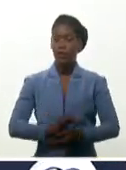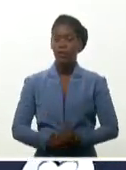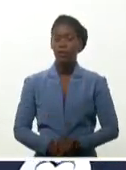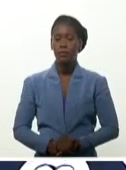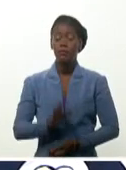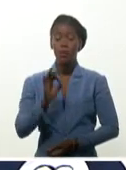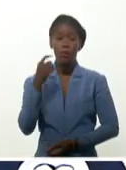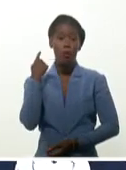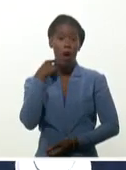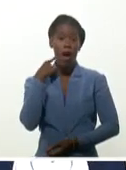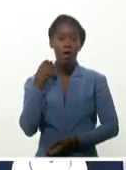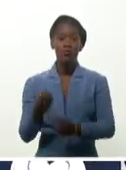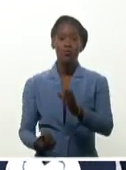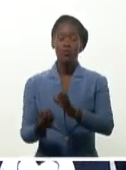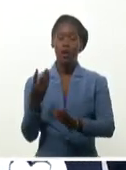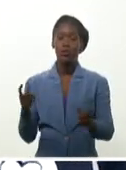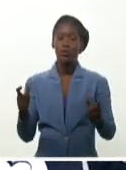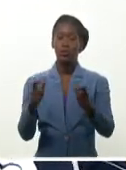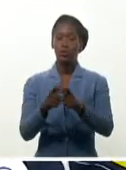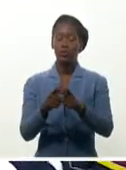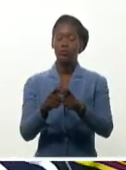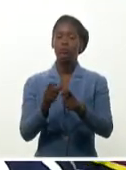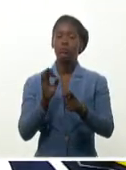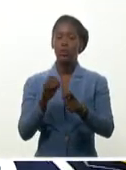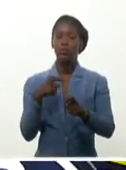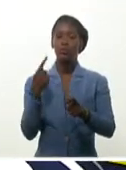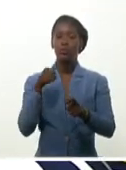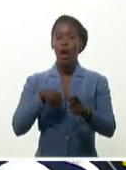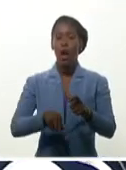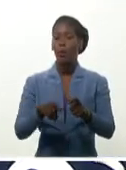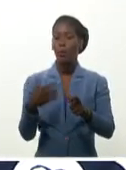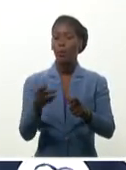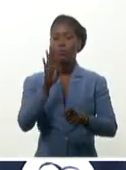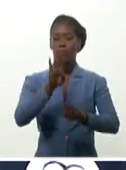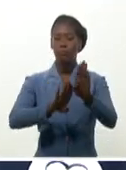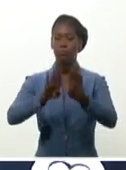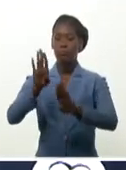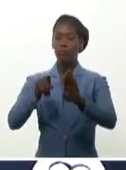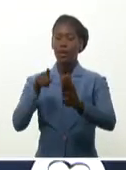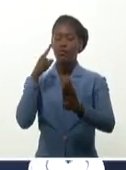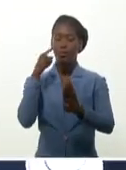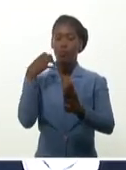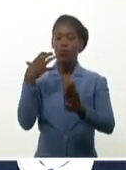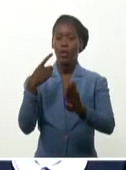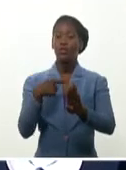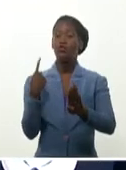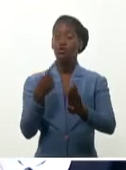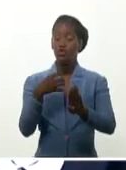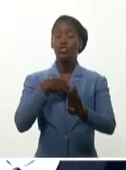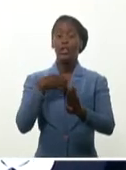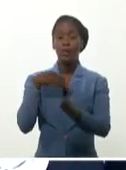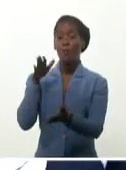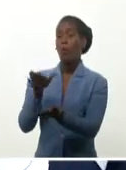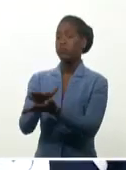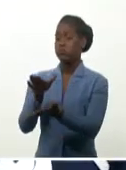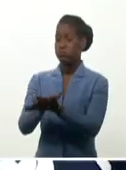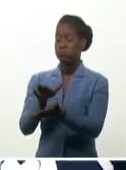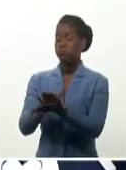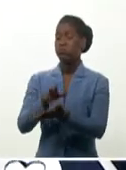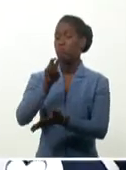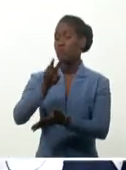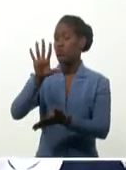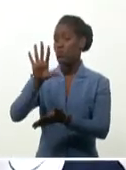estamos cumpliendo y esta muestra de 10 carteles seleccionados de los 250 que ya tenemos en archivo, es que